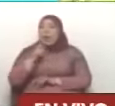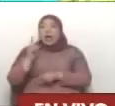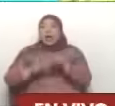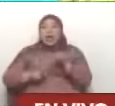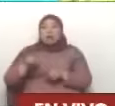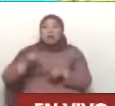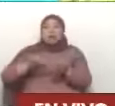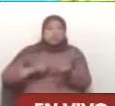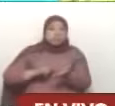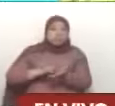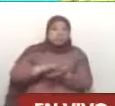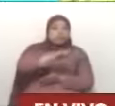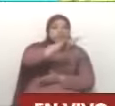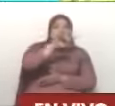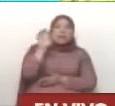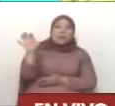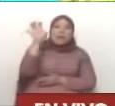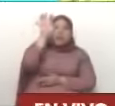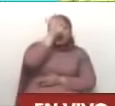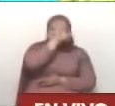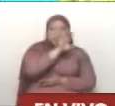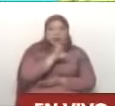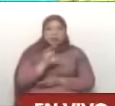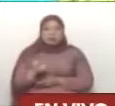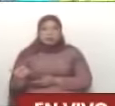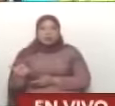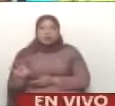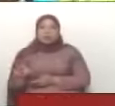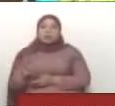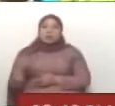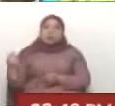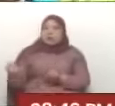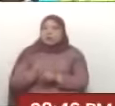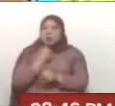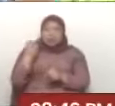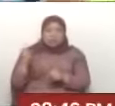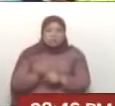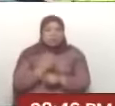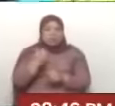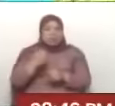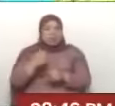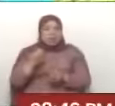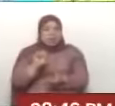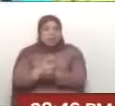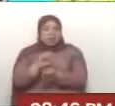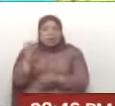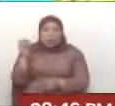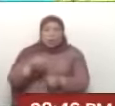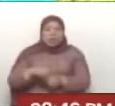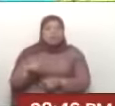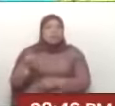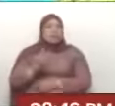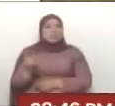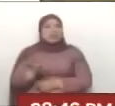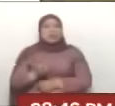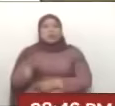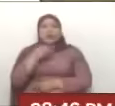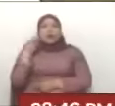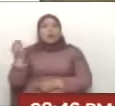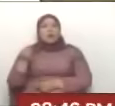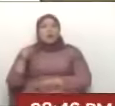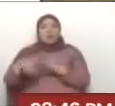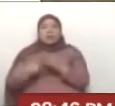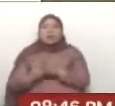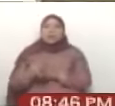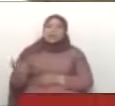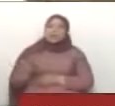pero aquí los esperamos. Basta de explotación en el exterior. Vénganse a su tierra, muchachos y muchachas. Vénganse para acá.